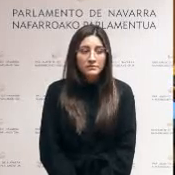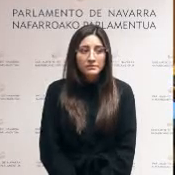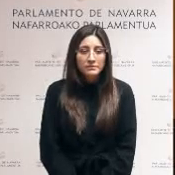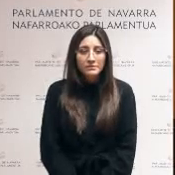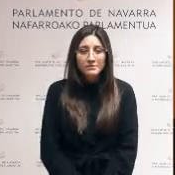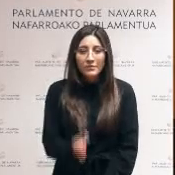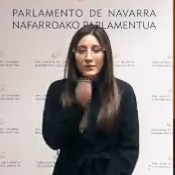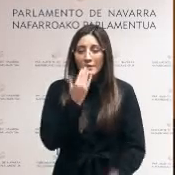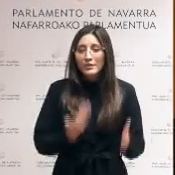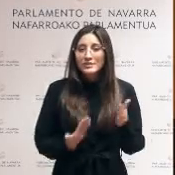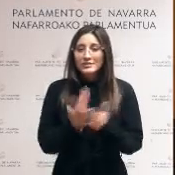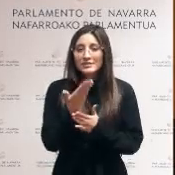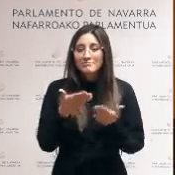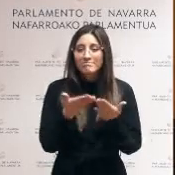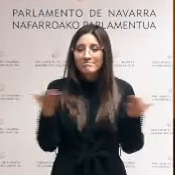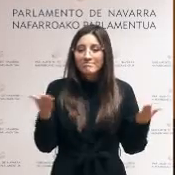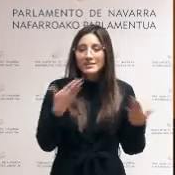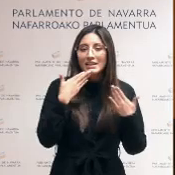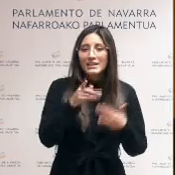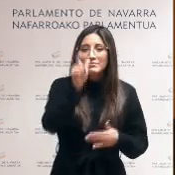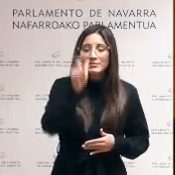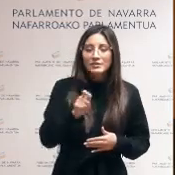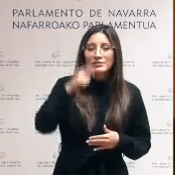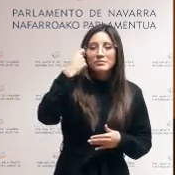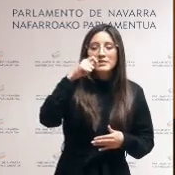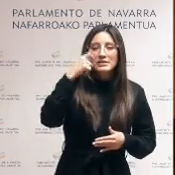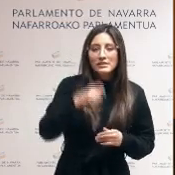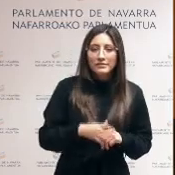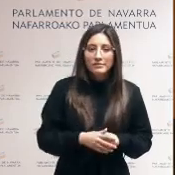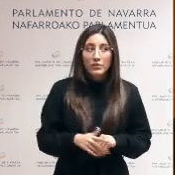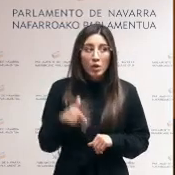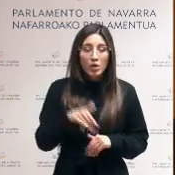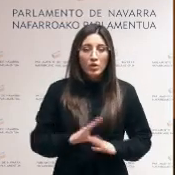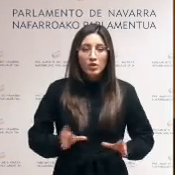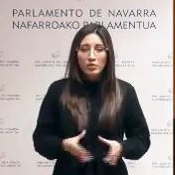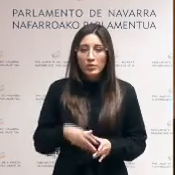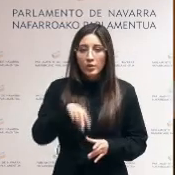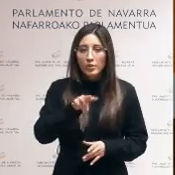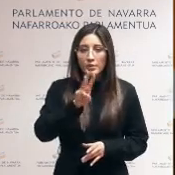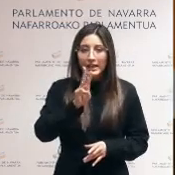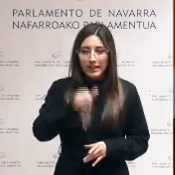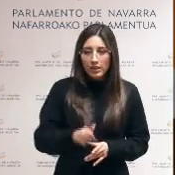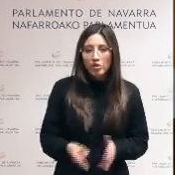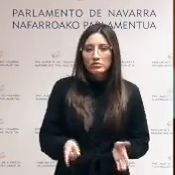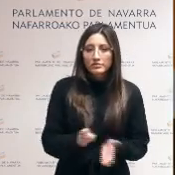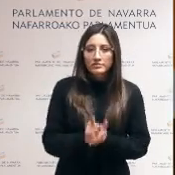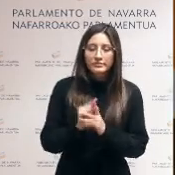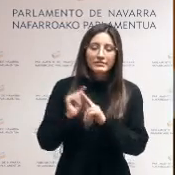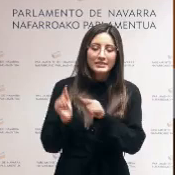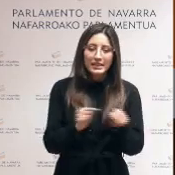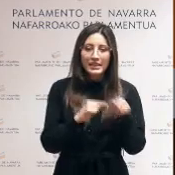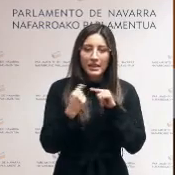Buenos días, señorías. Gracias, señor presidente. Bueno, traemos hoy desde UPN otro debate a una ley foral,